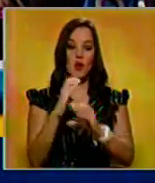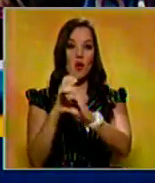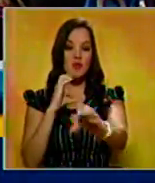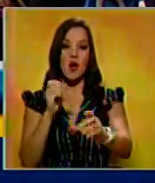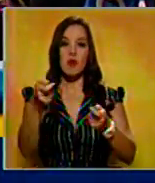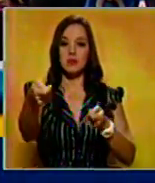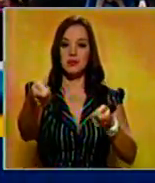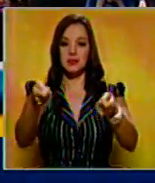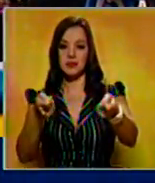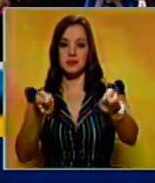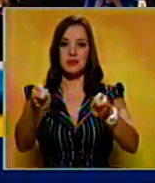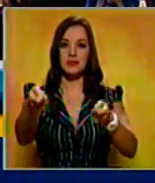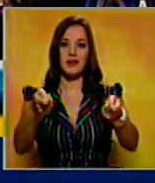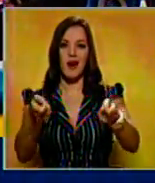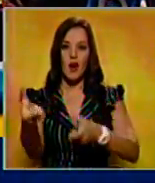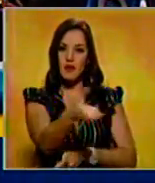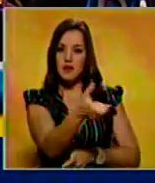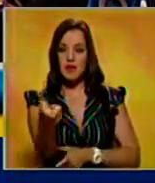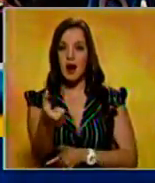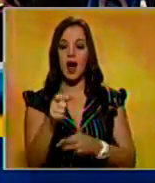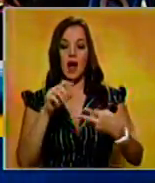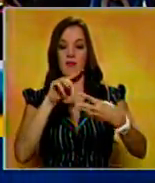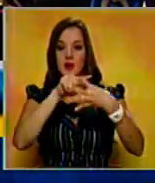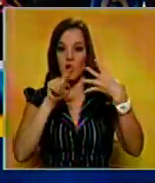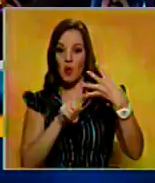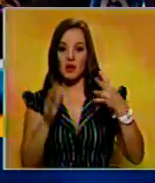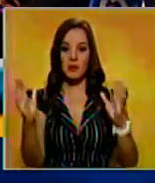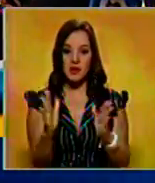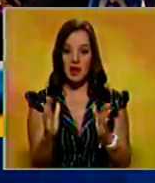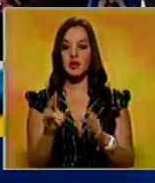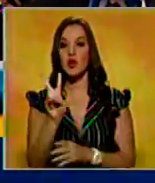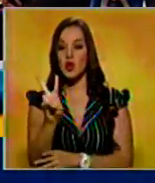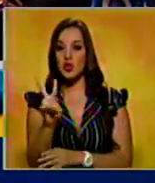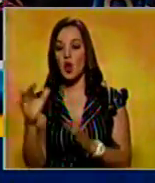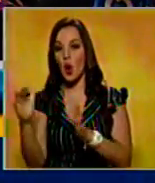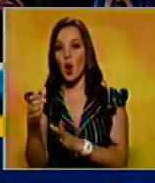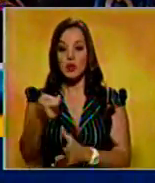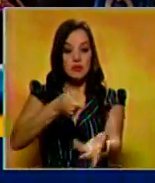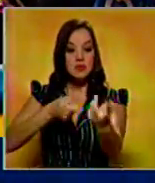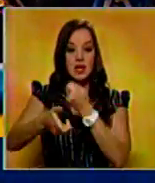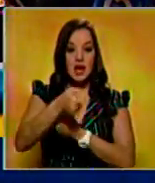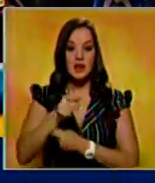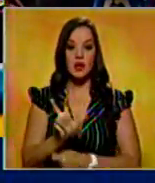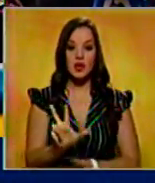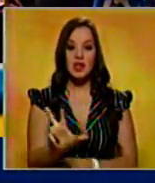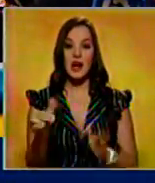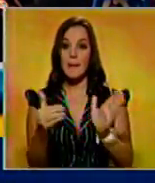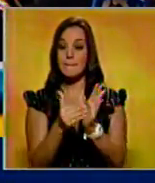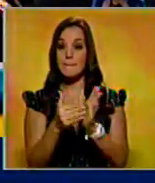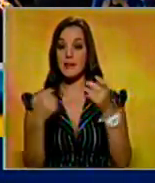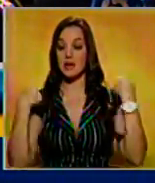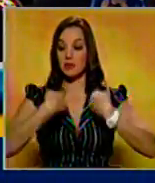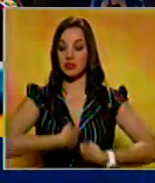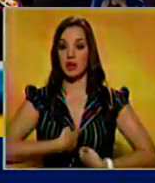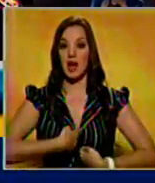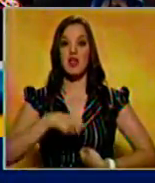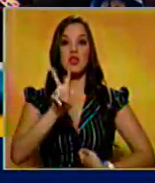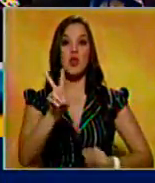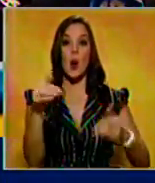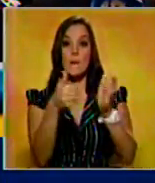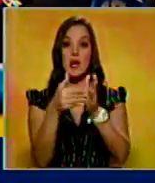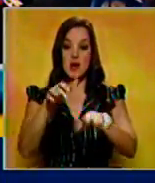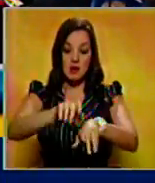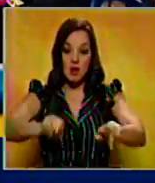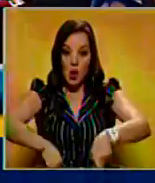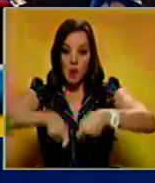supercisterna, 4 cisternas, 2 minibombas, 2 vehículos de rescate, 3.000 uniformes, 2.000 chaquetas, 2.000 botas y con